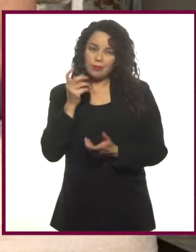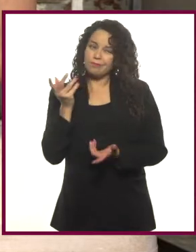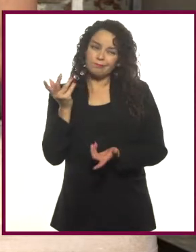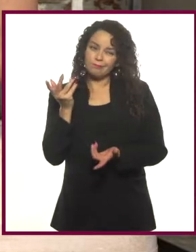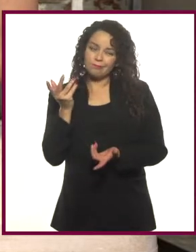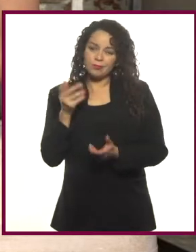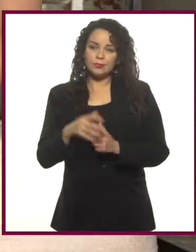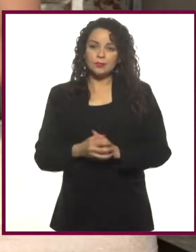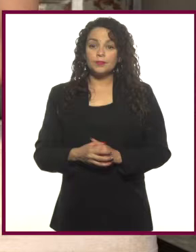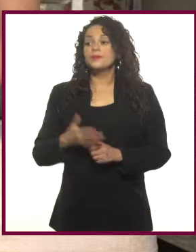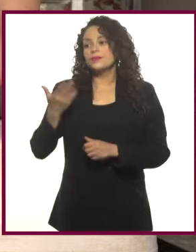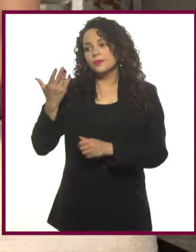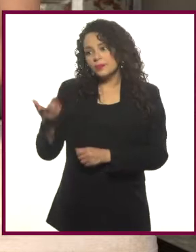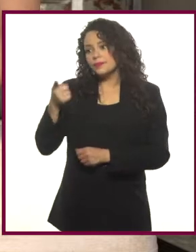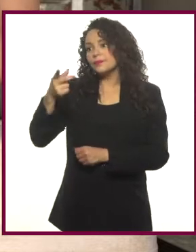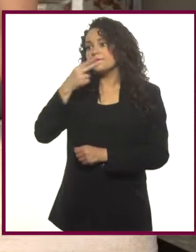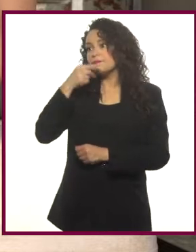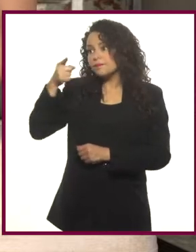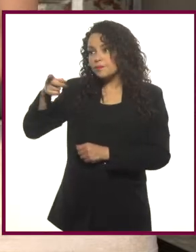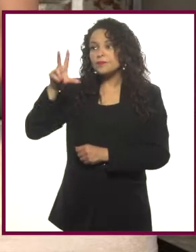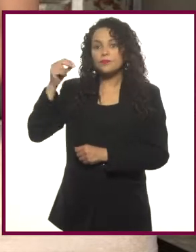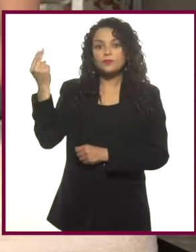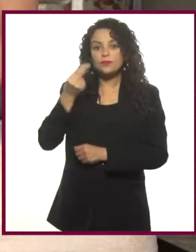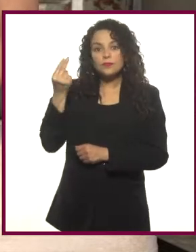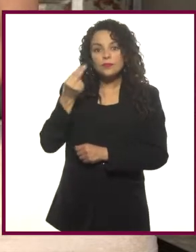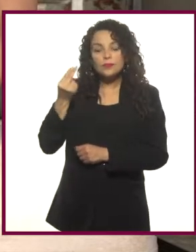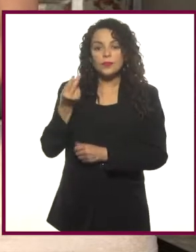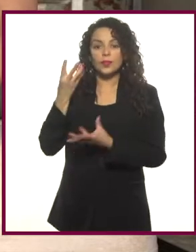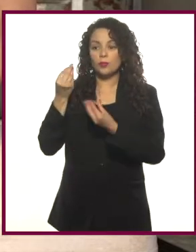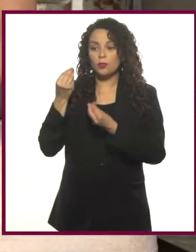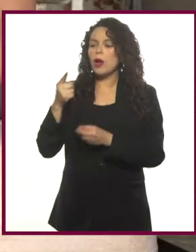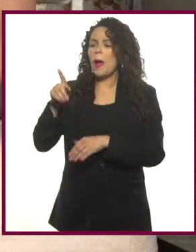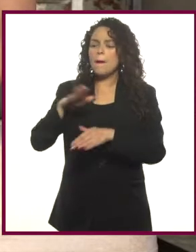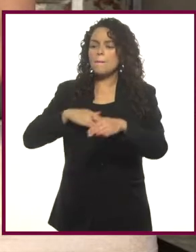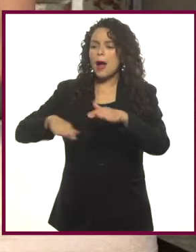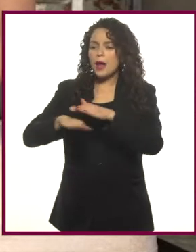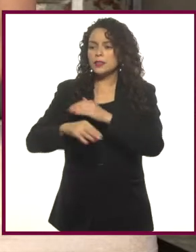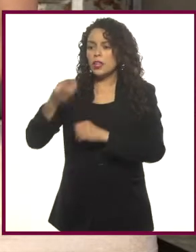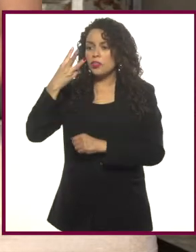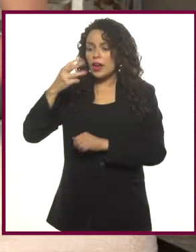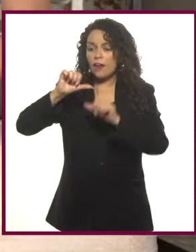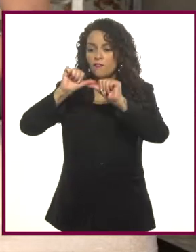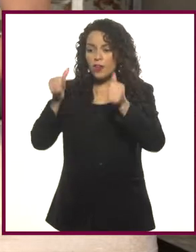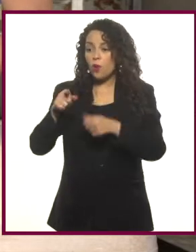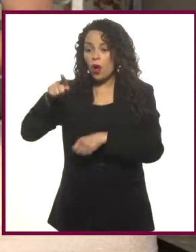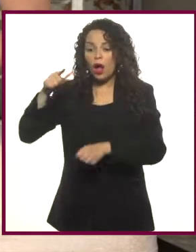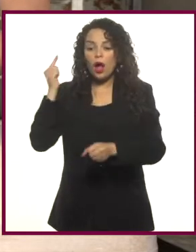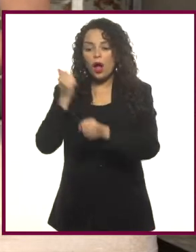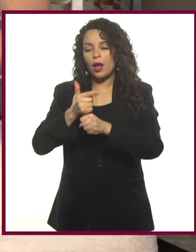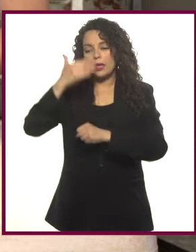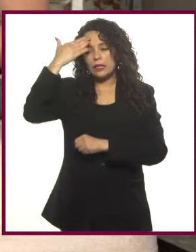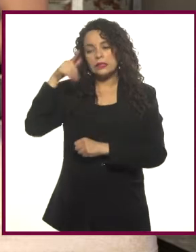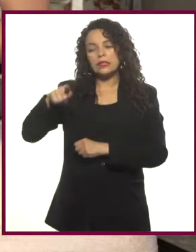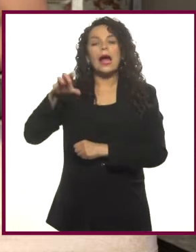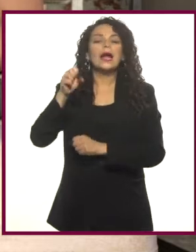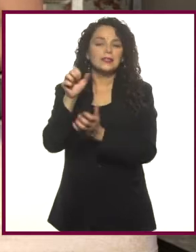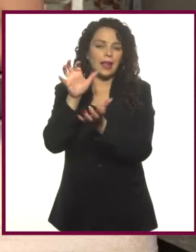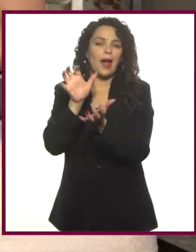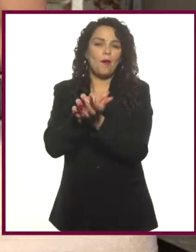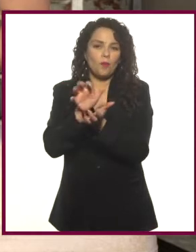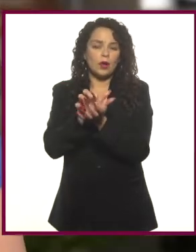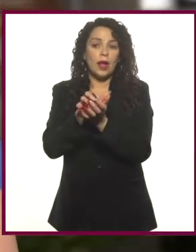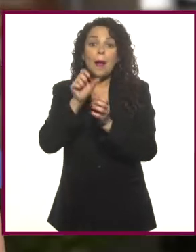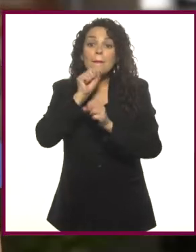de jitomate. ¿Lo ves? El diseñador no necesitó más de 3 figuras básicas para que tú reconocieras eso como una